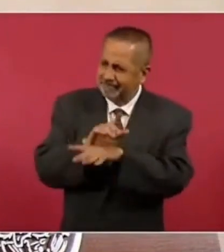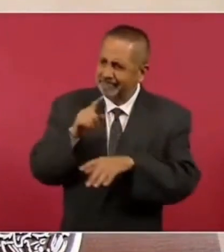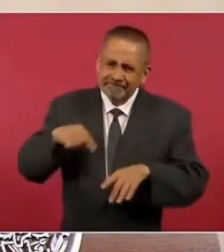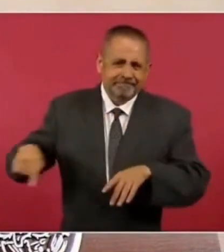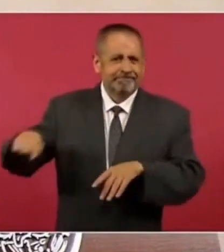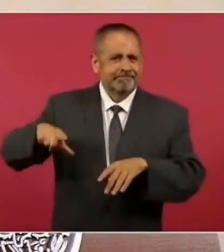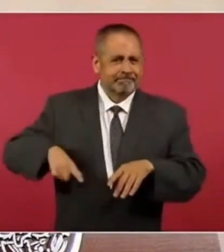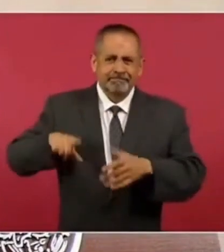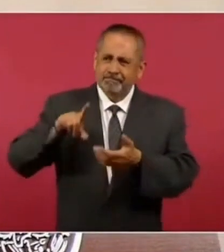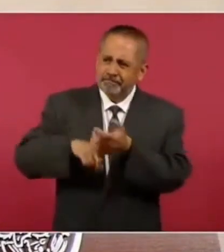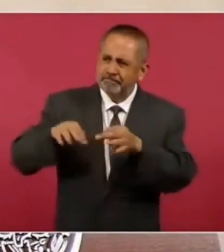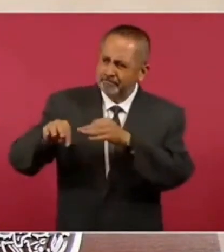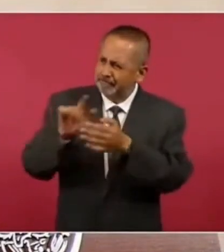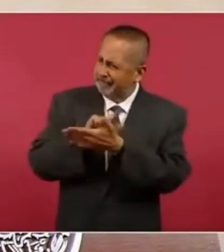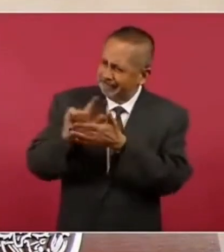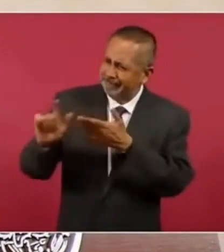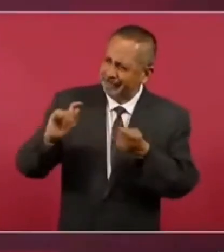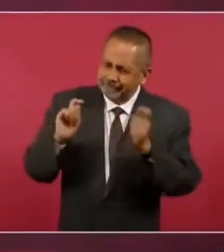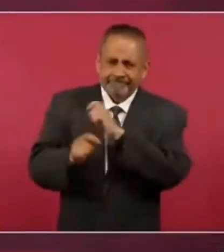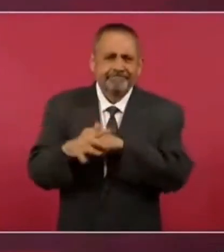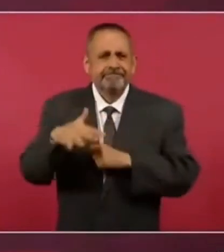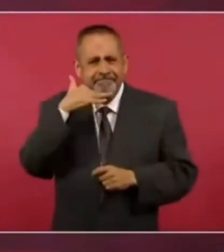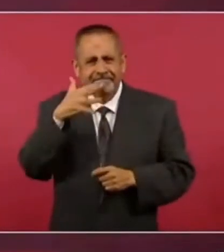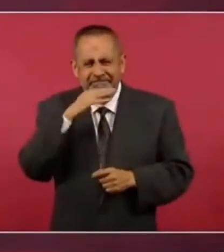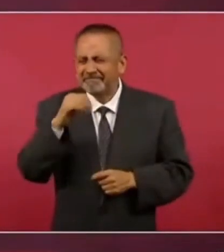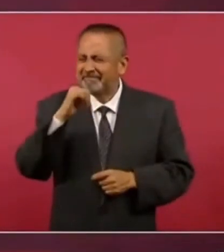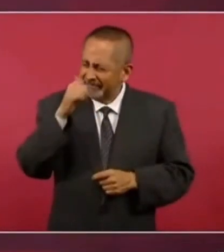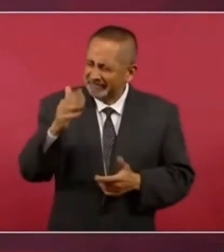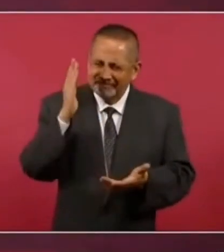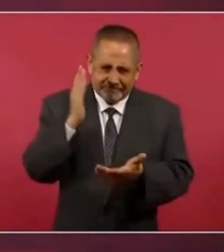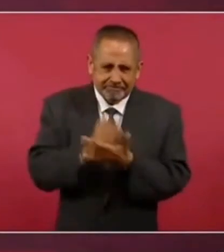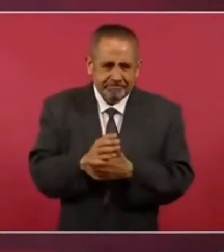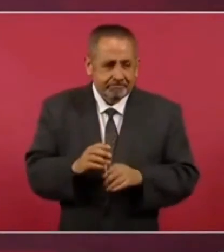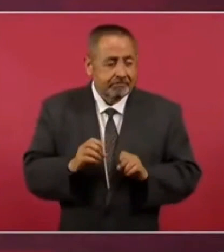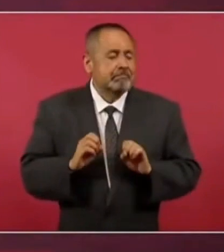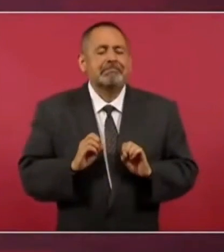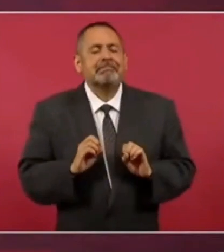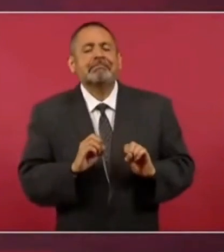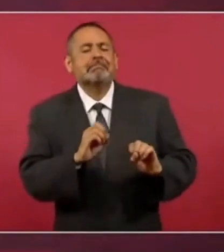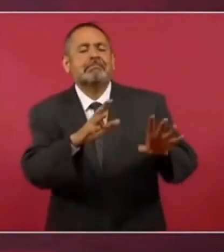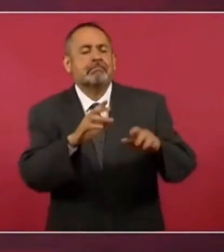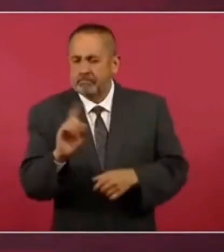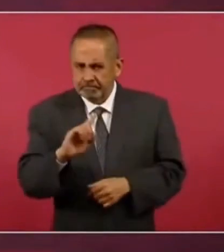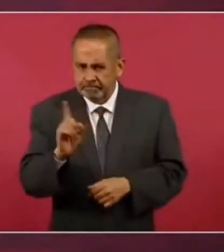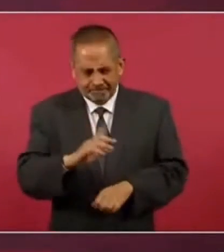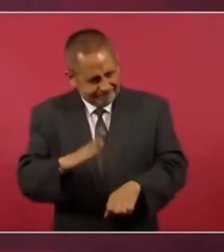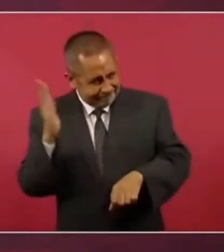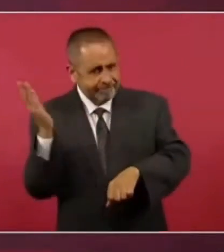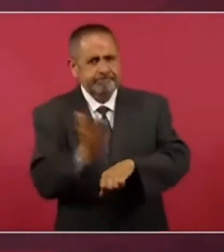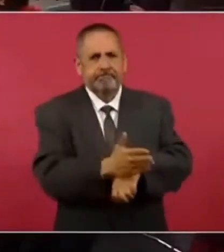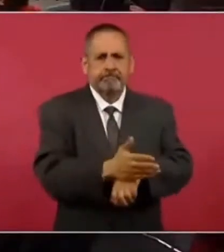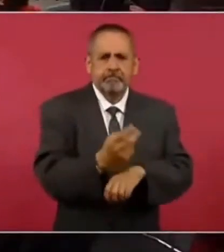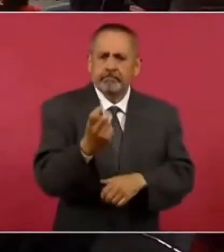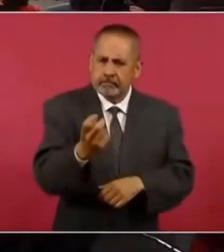no permitir la corrupción y no permitir la impunidad y que eso